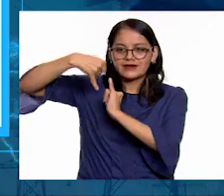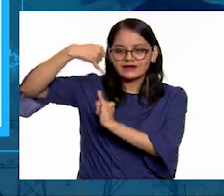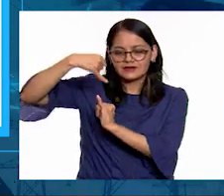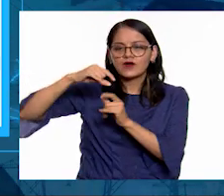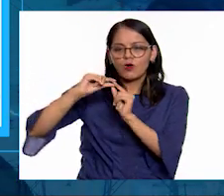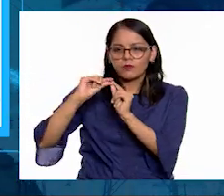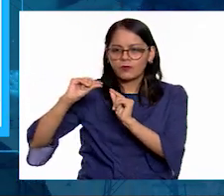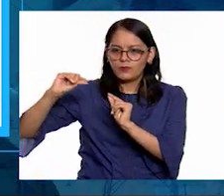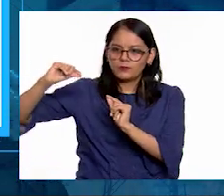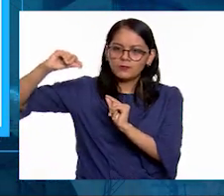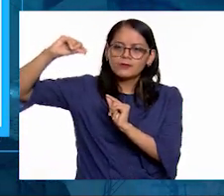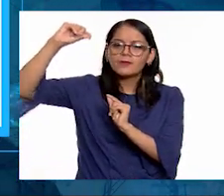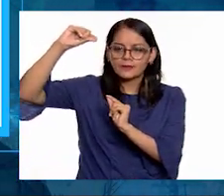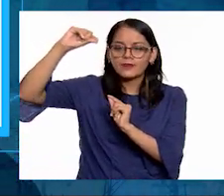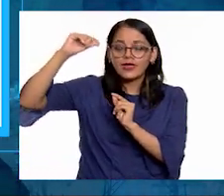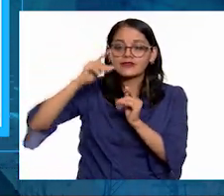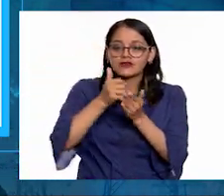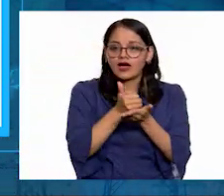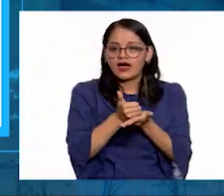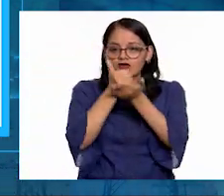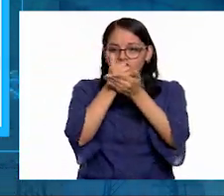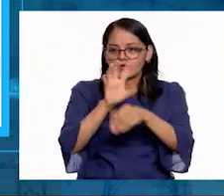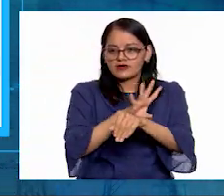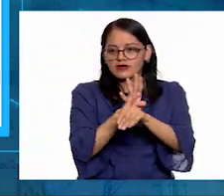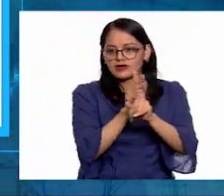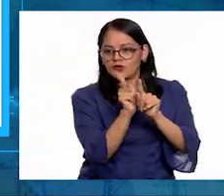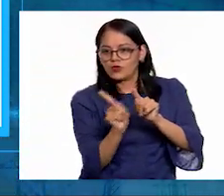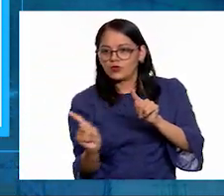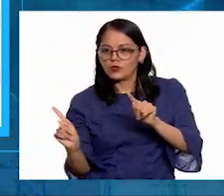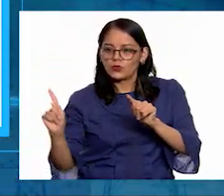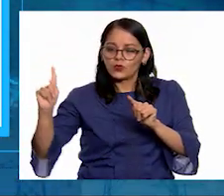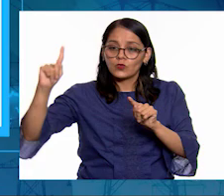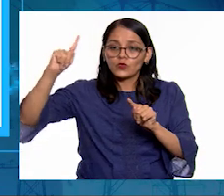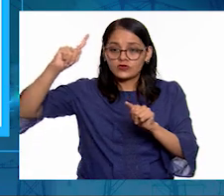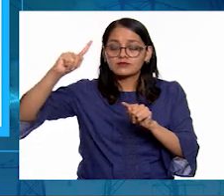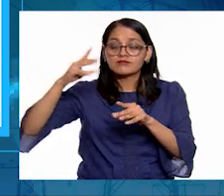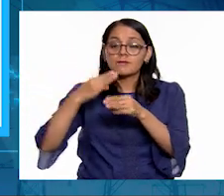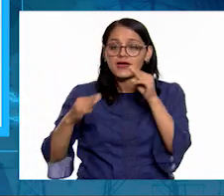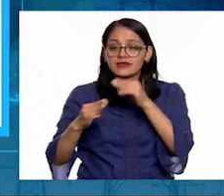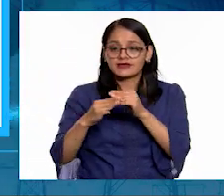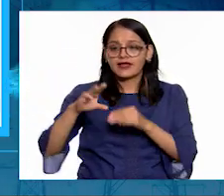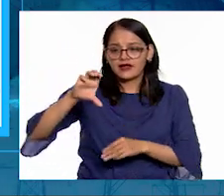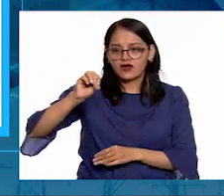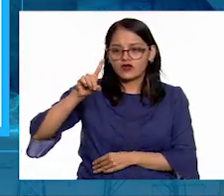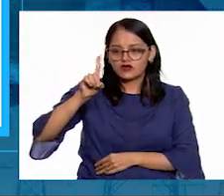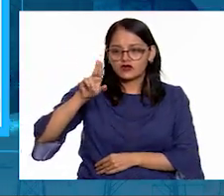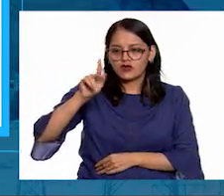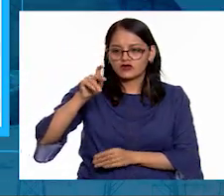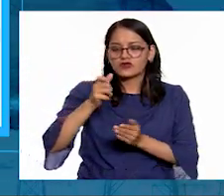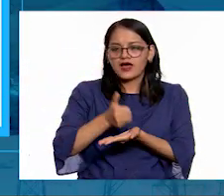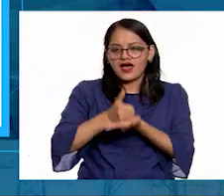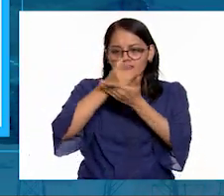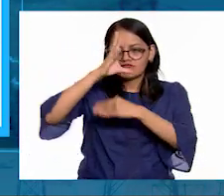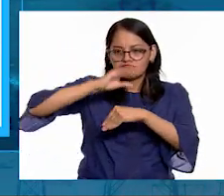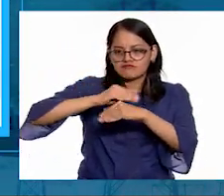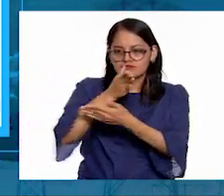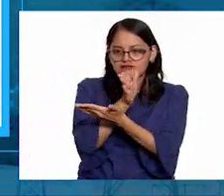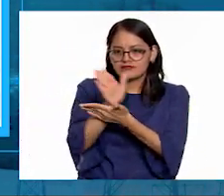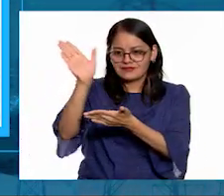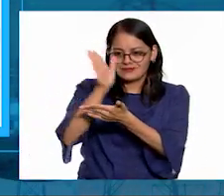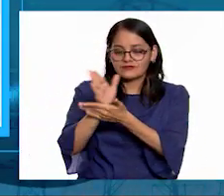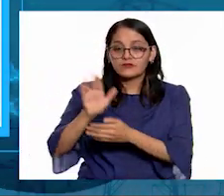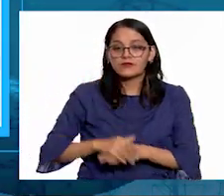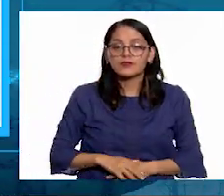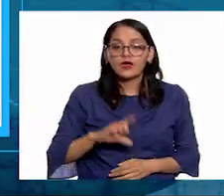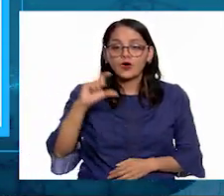a los demás componentes del circuito. Están hechos de un material conductor. Otro elemento del circuito